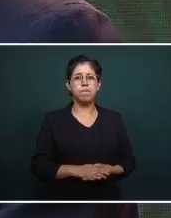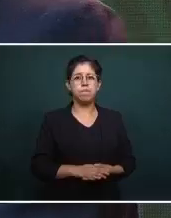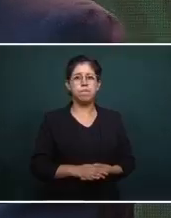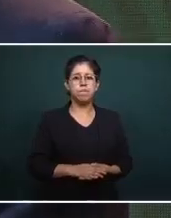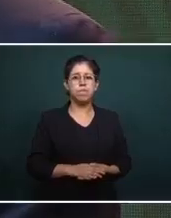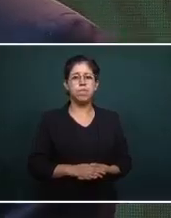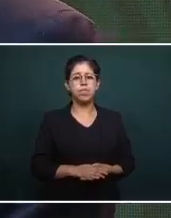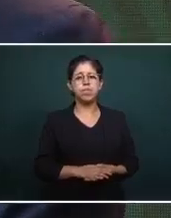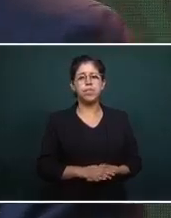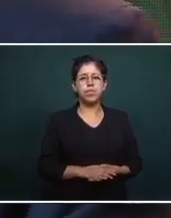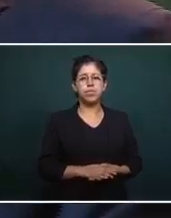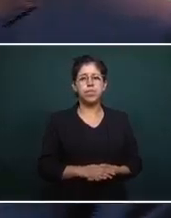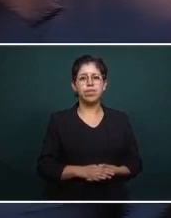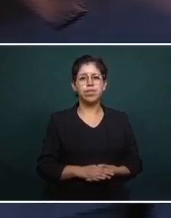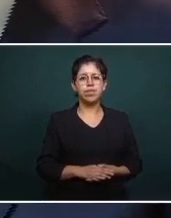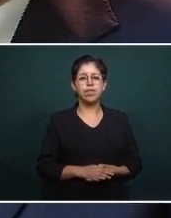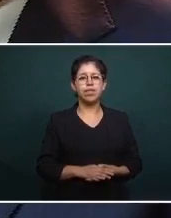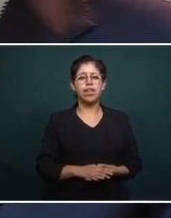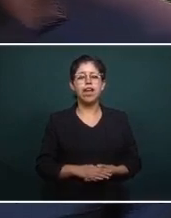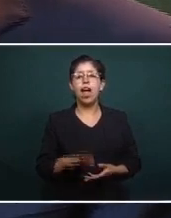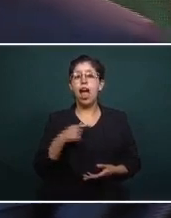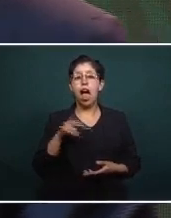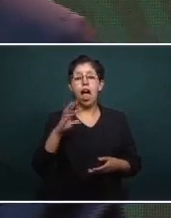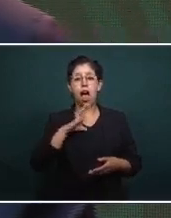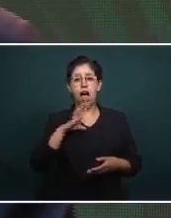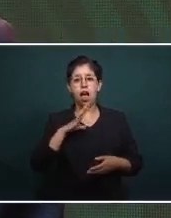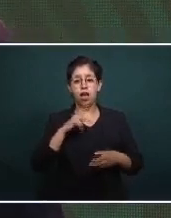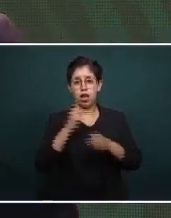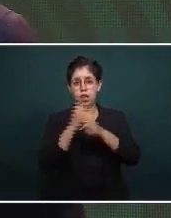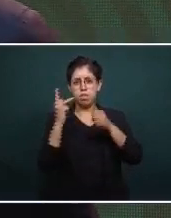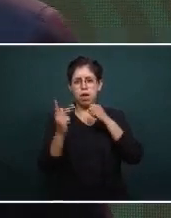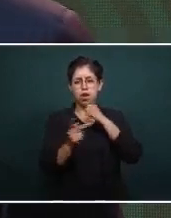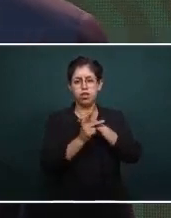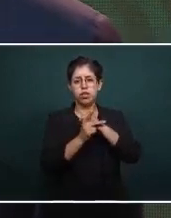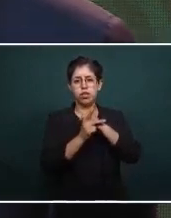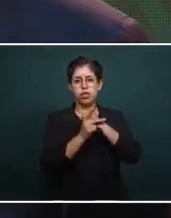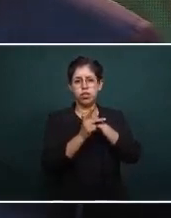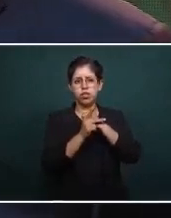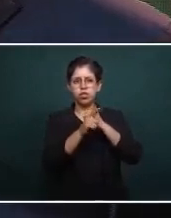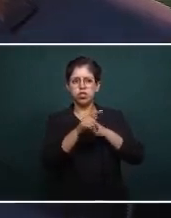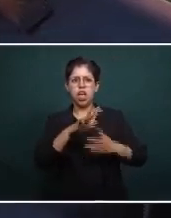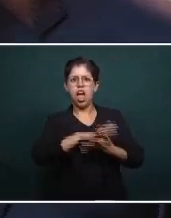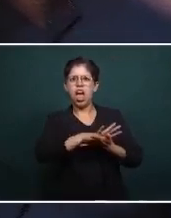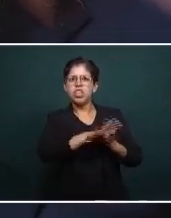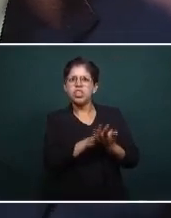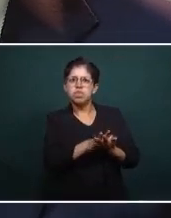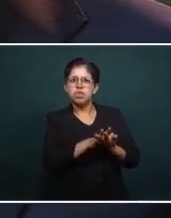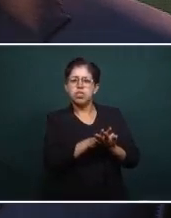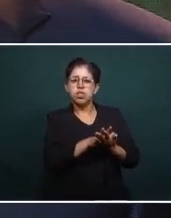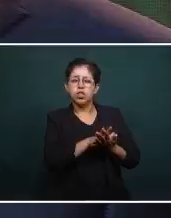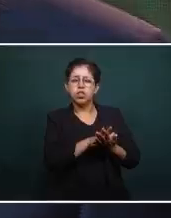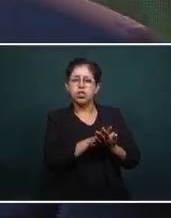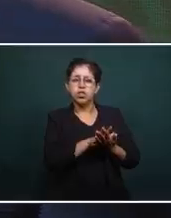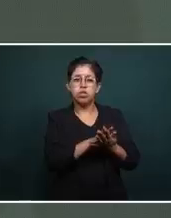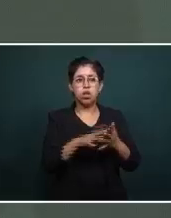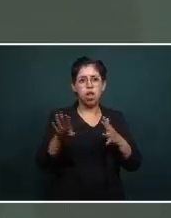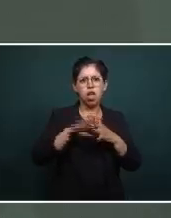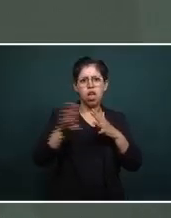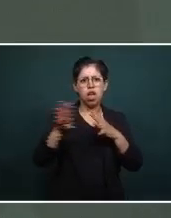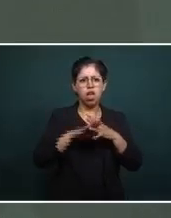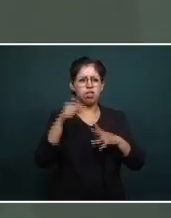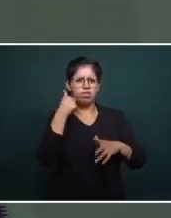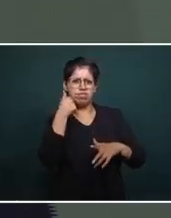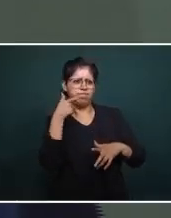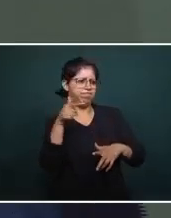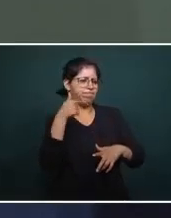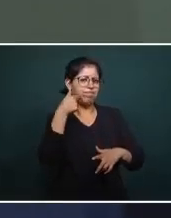mucho gusto, porque hay países en donde el rechazo al migrante es de más